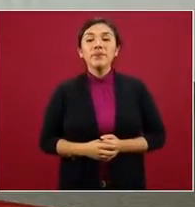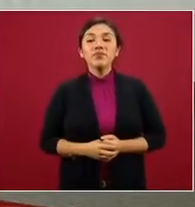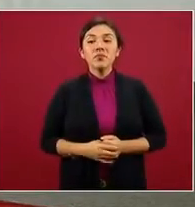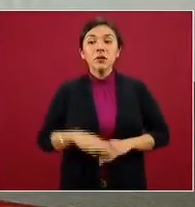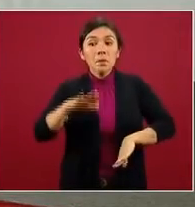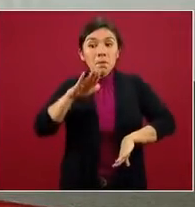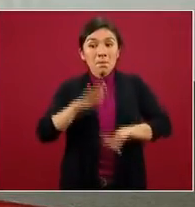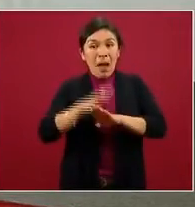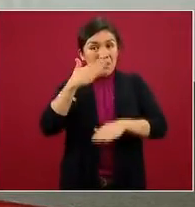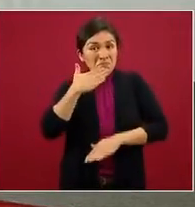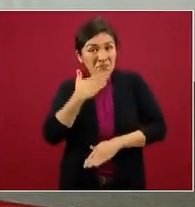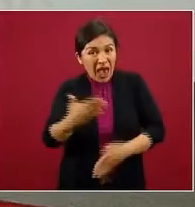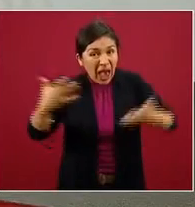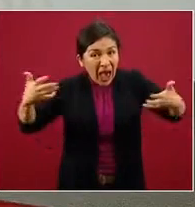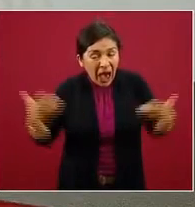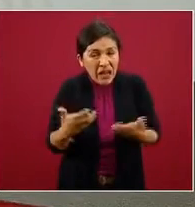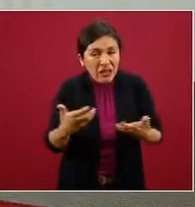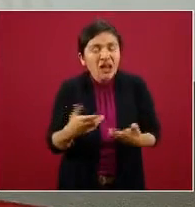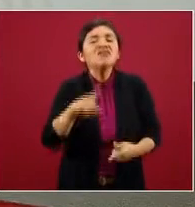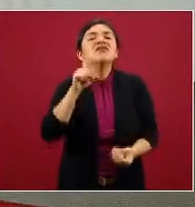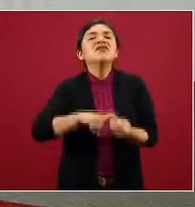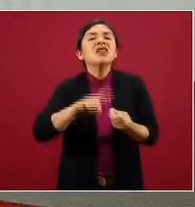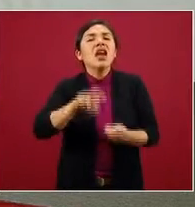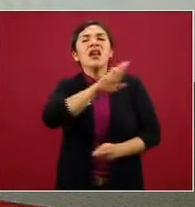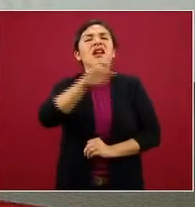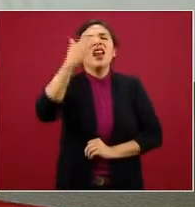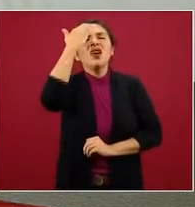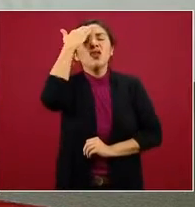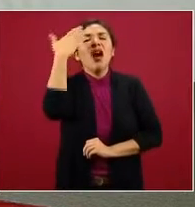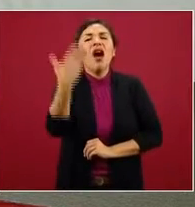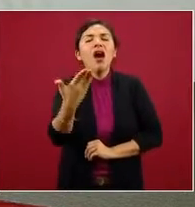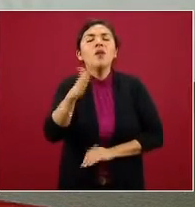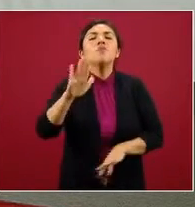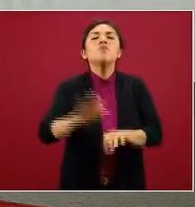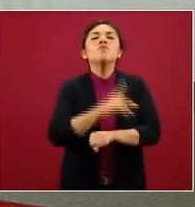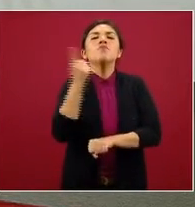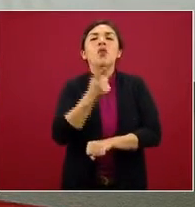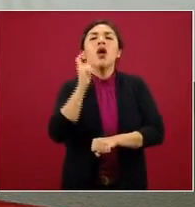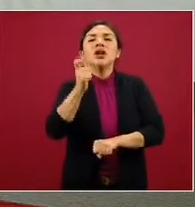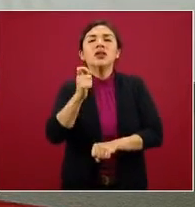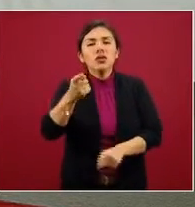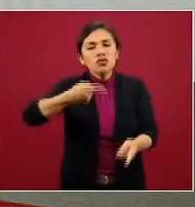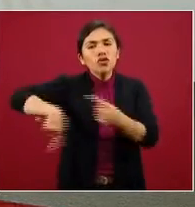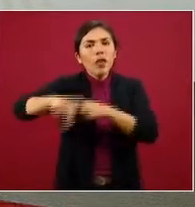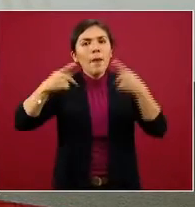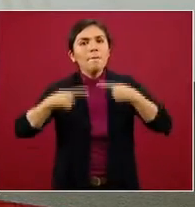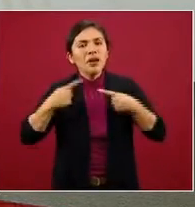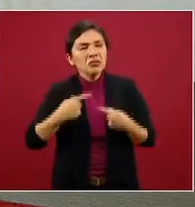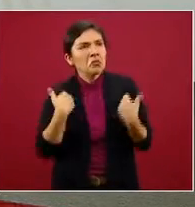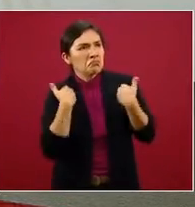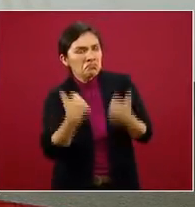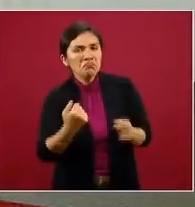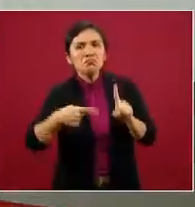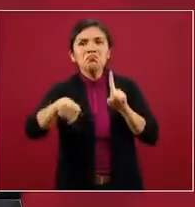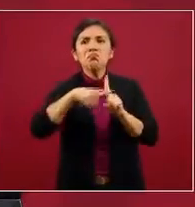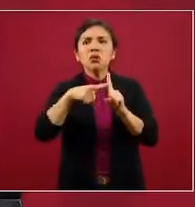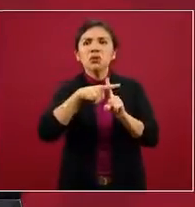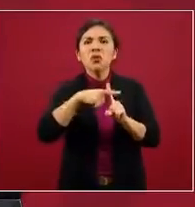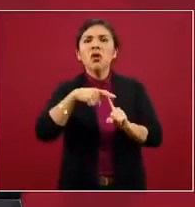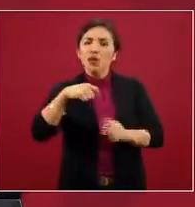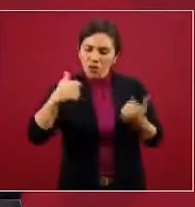el mayor logro lo podemos reconocer como consecuencia de la actitud positiva, del